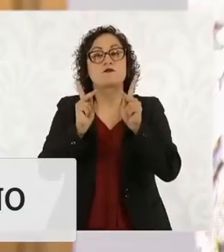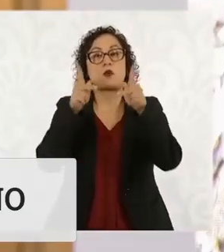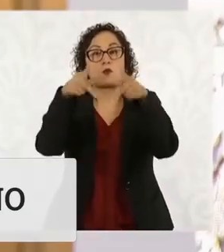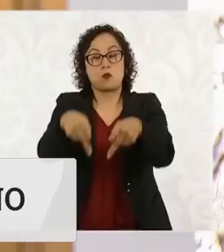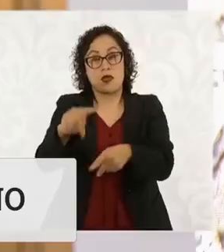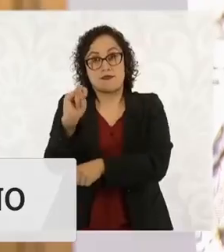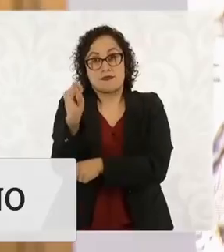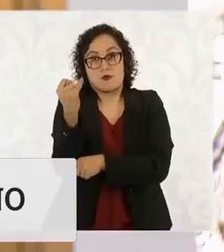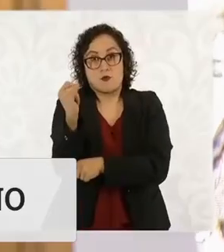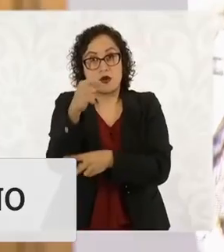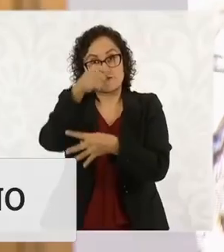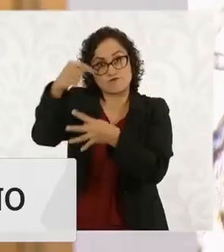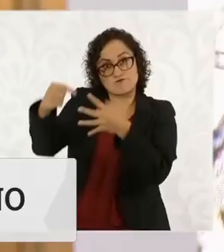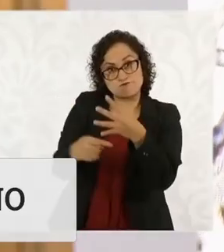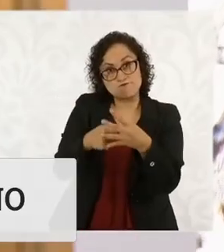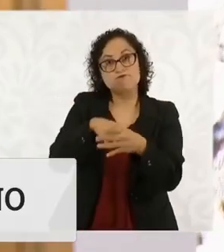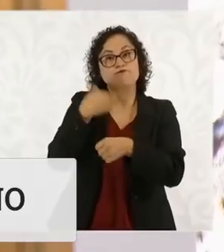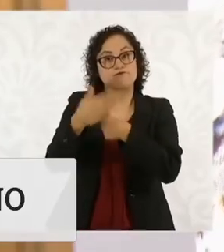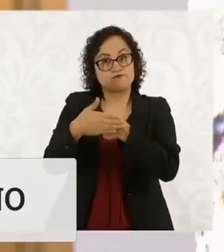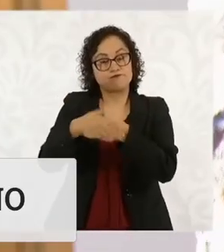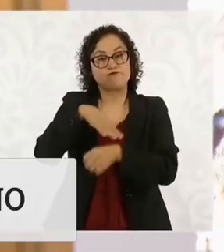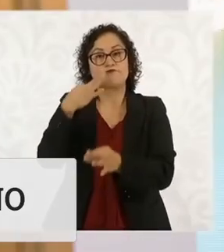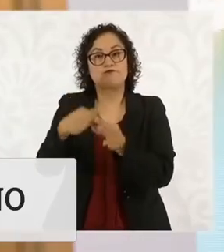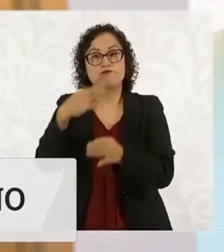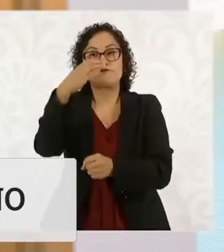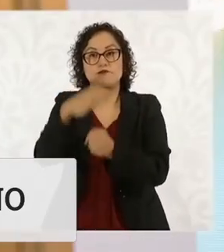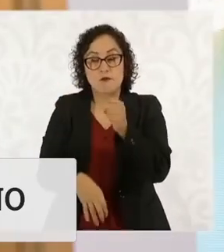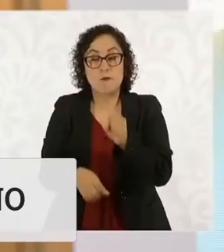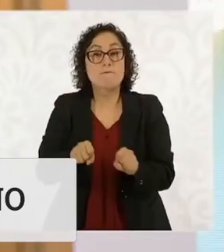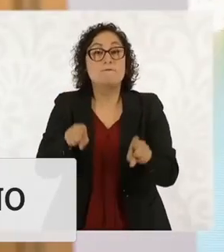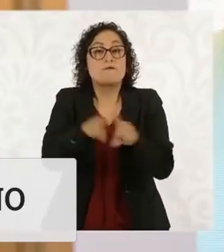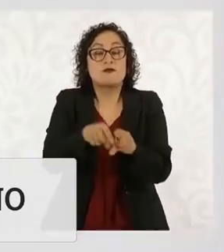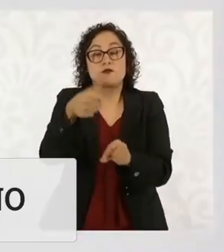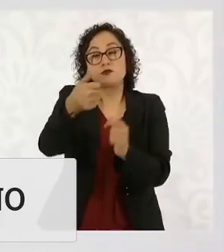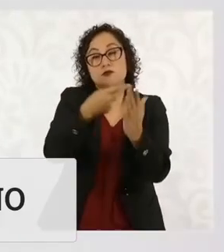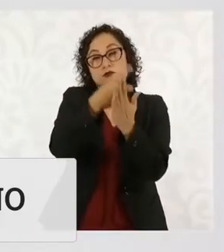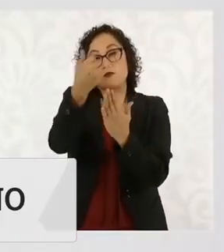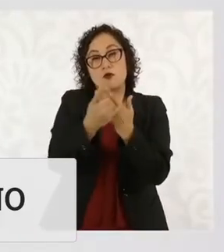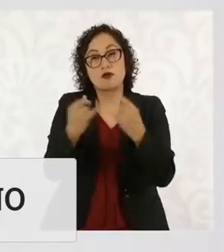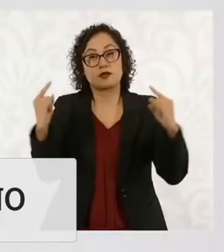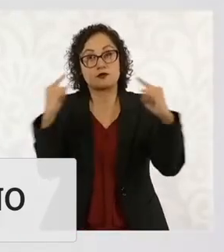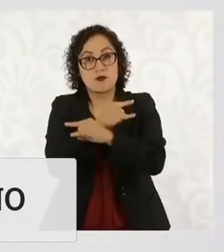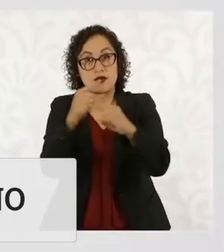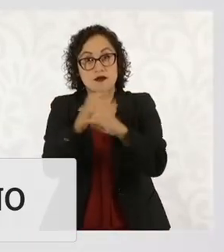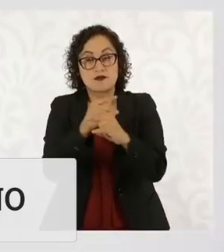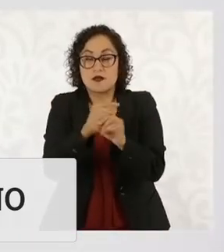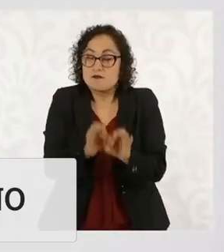Iniciamos también la ampliación y modernización de 6 proyectos carreteros